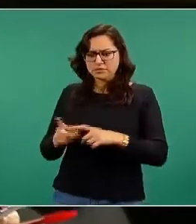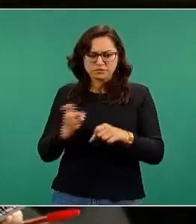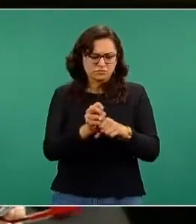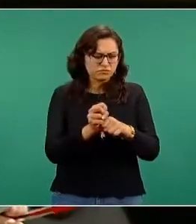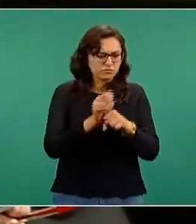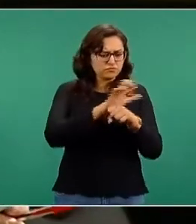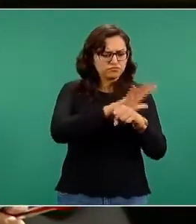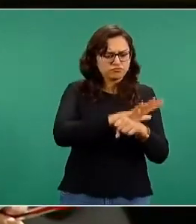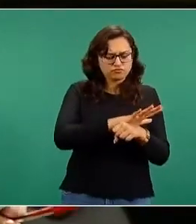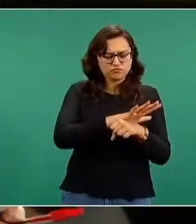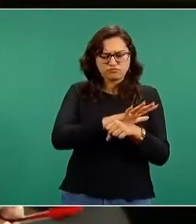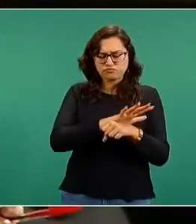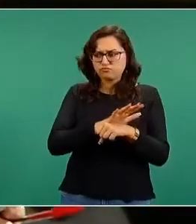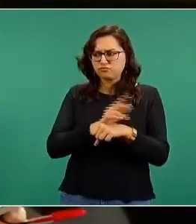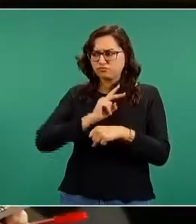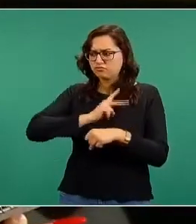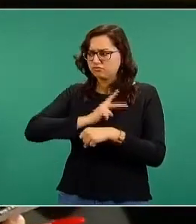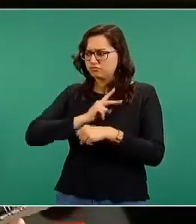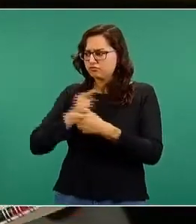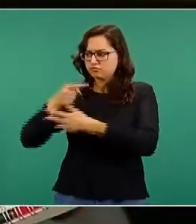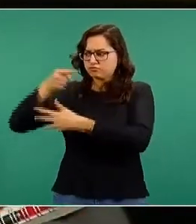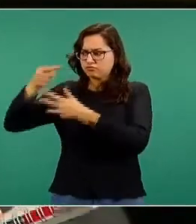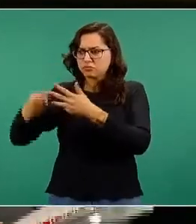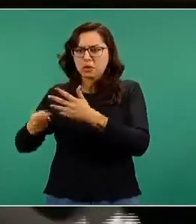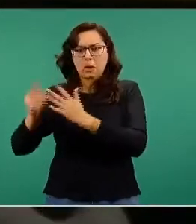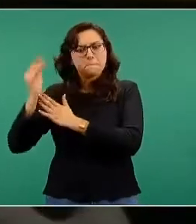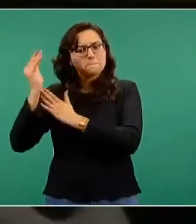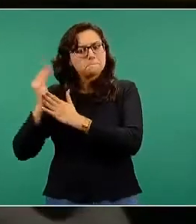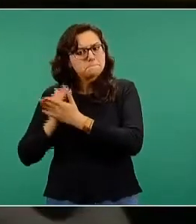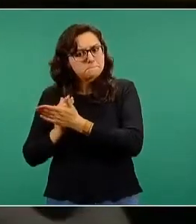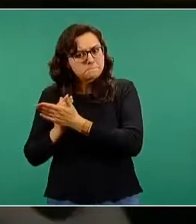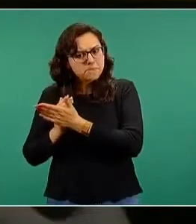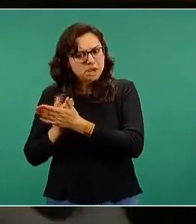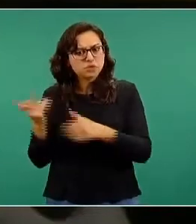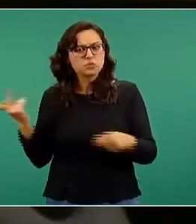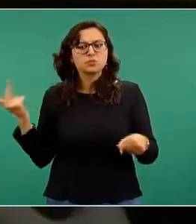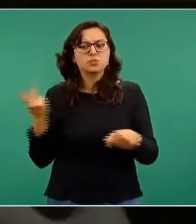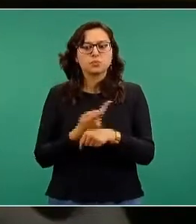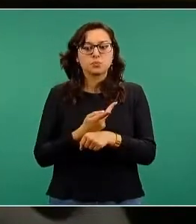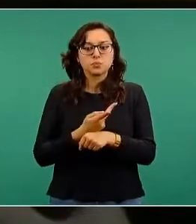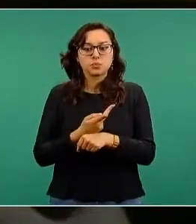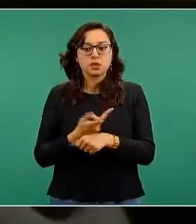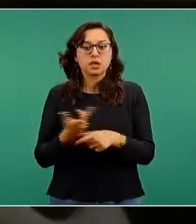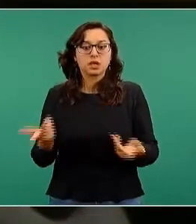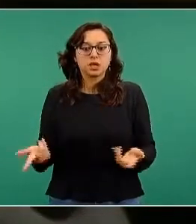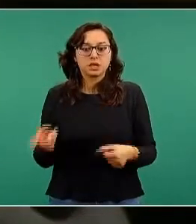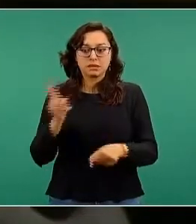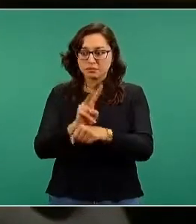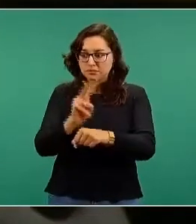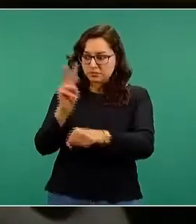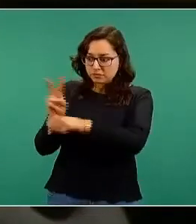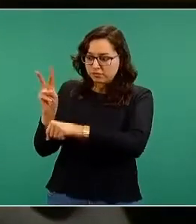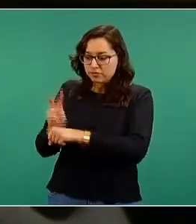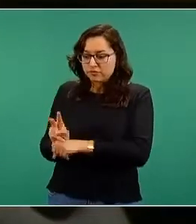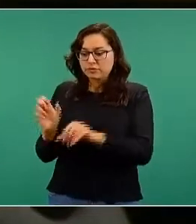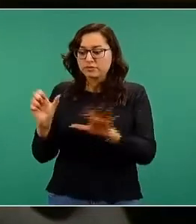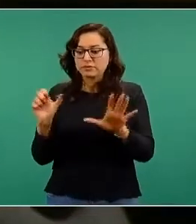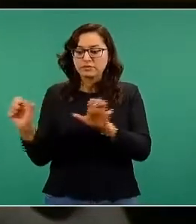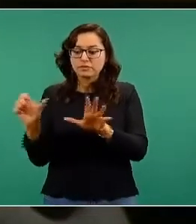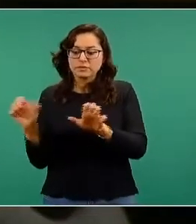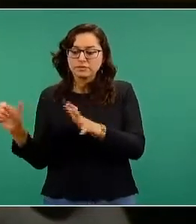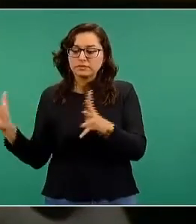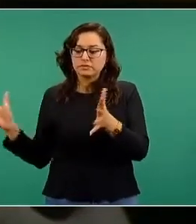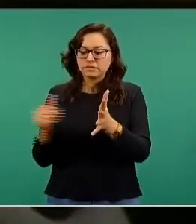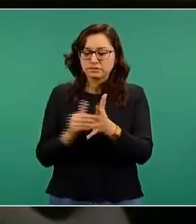Y la primera pregunta es que el sistema de vigilancia epidemiológica registra más de 600,000 casos sospechosos de enfermedades